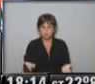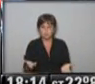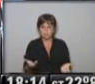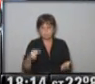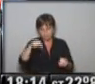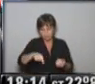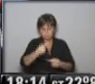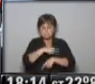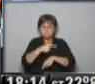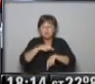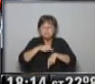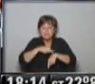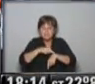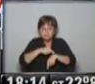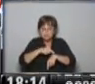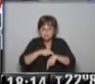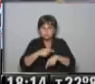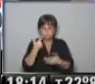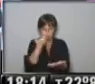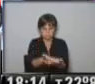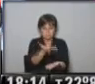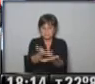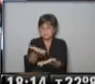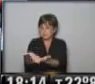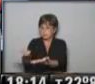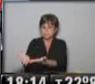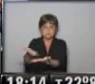Bueno, en estos momentos se los están exhibiendo todos.